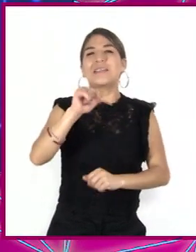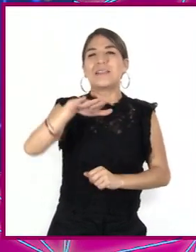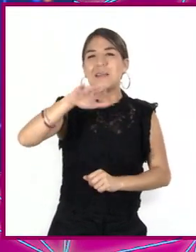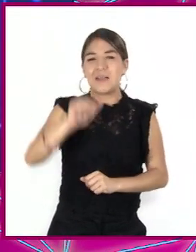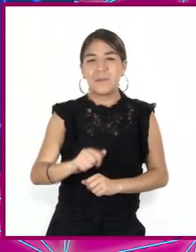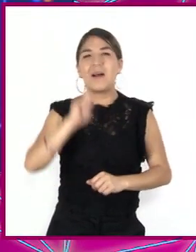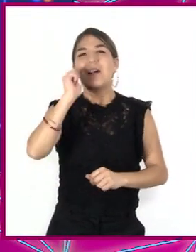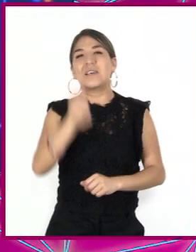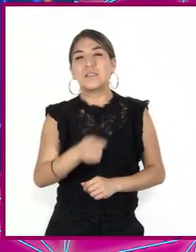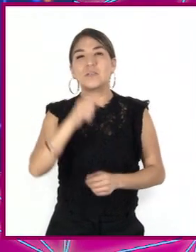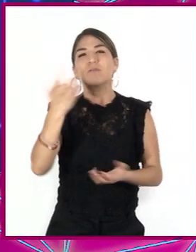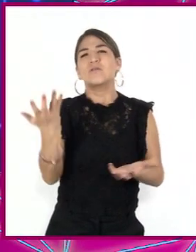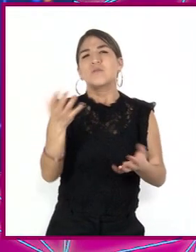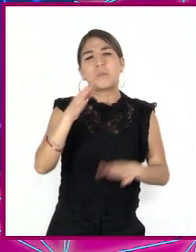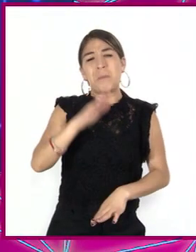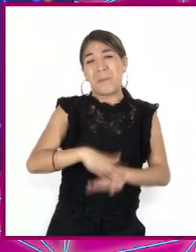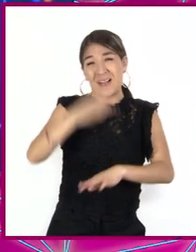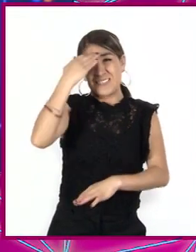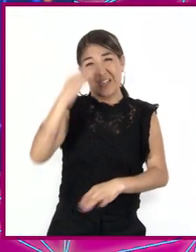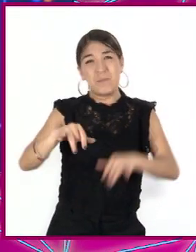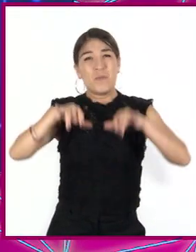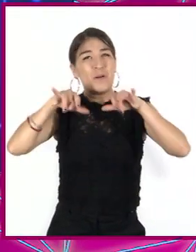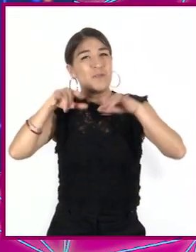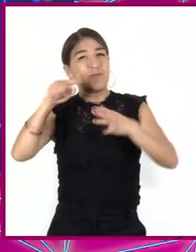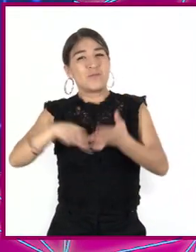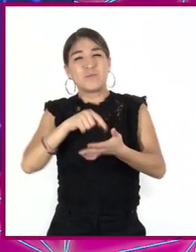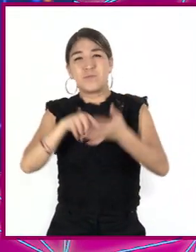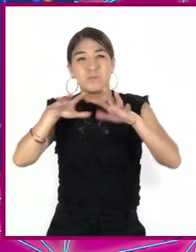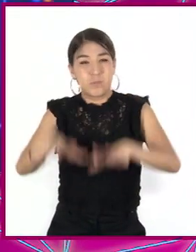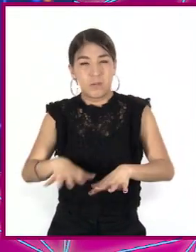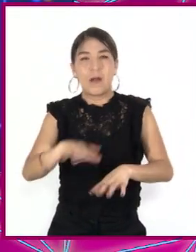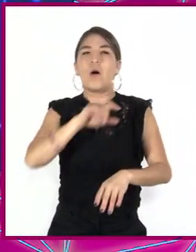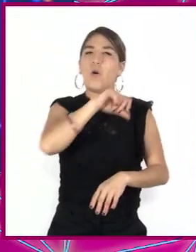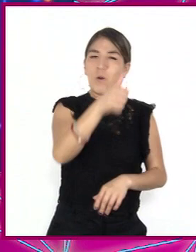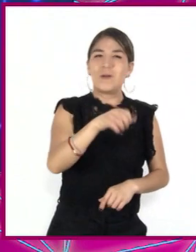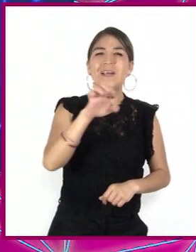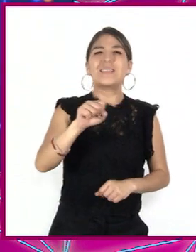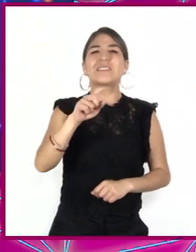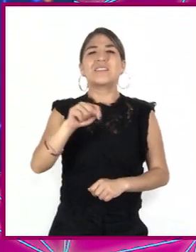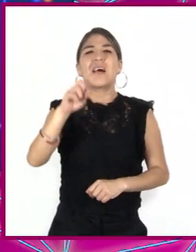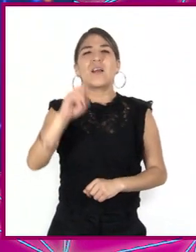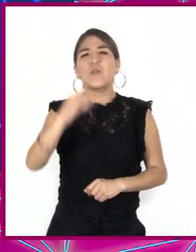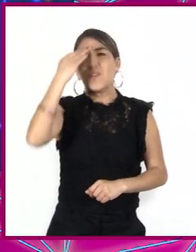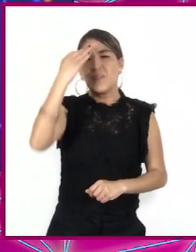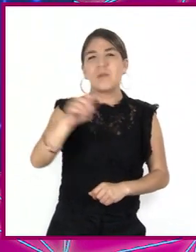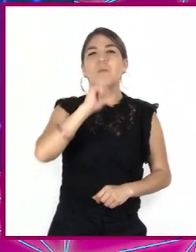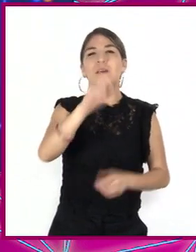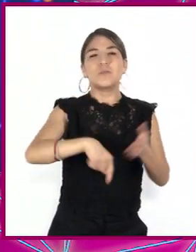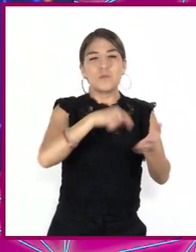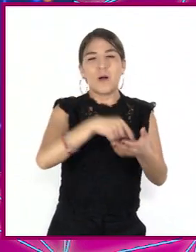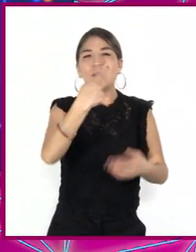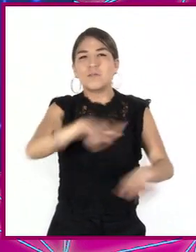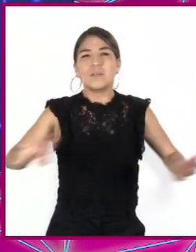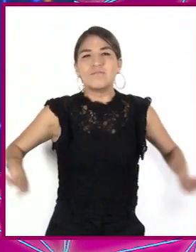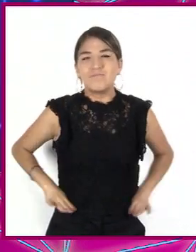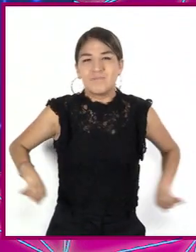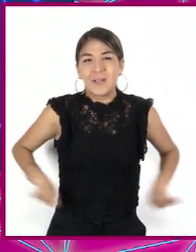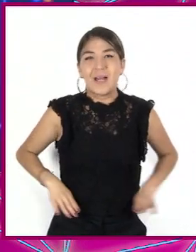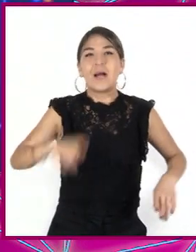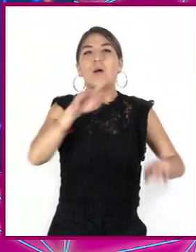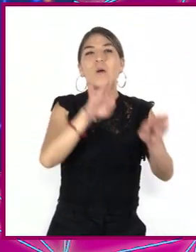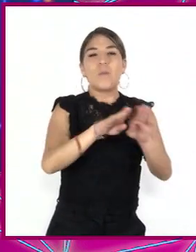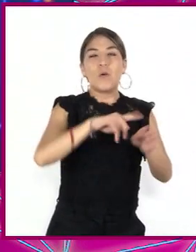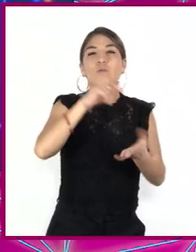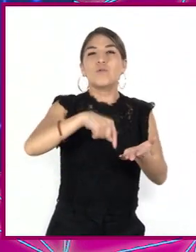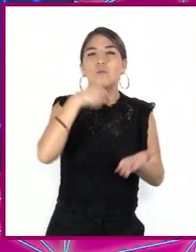Este permanece por largos periodos. Y el estado del tiempo es el comportamiento de las condiciones atmosféricas en un momento y